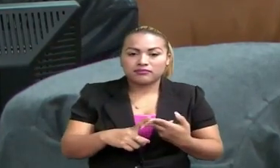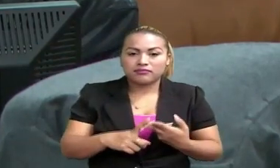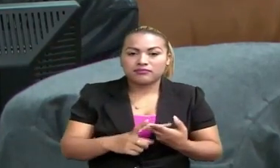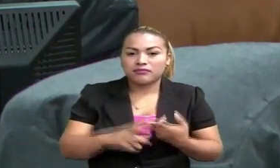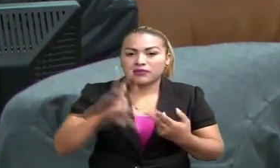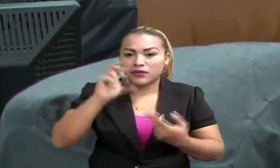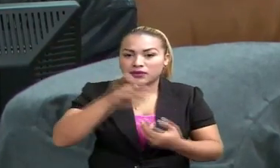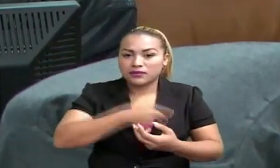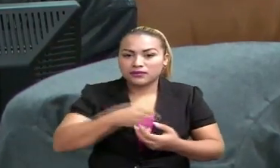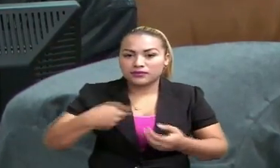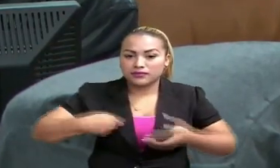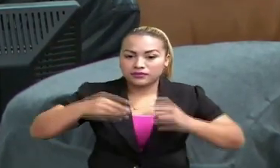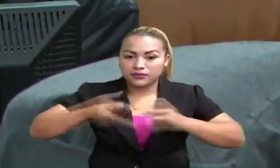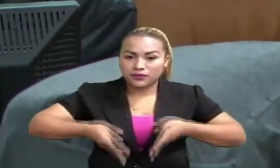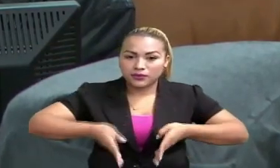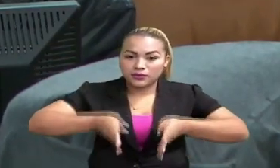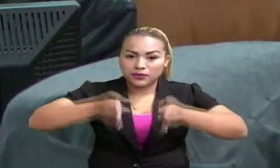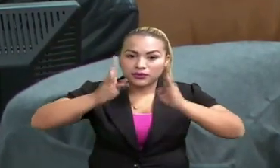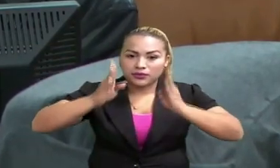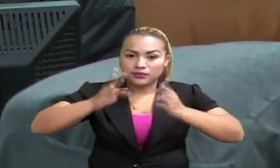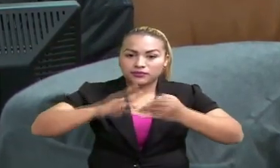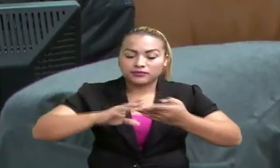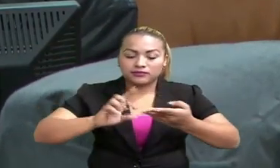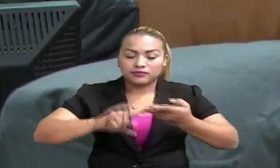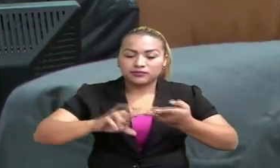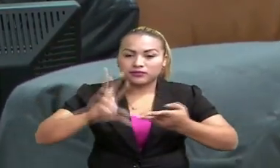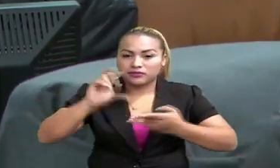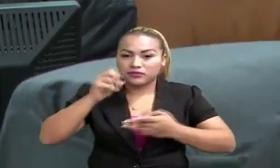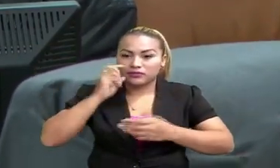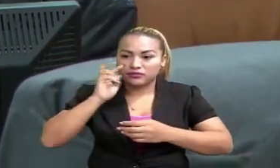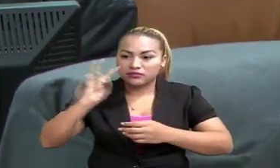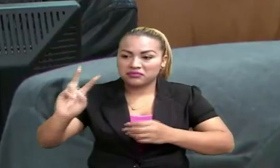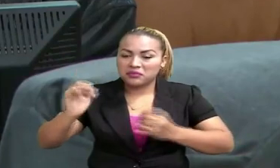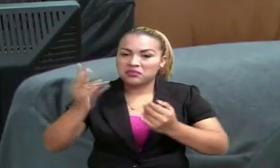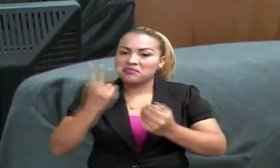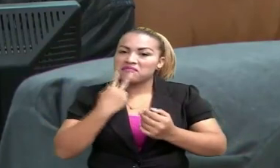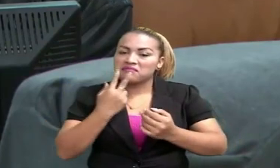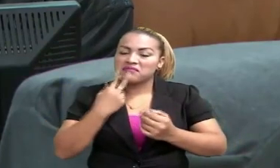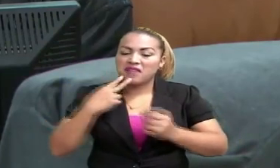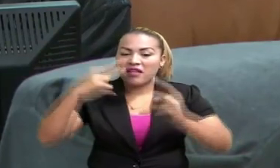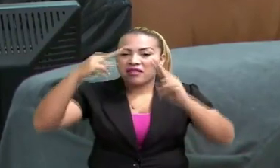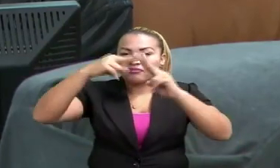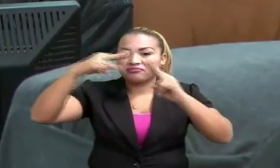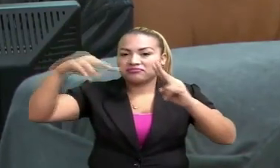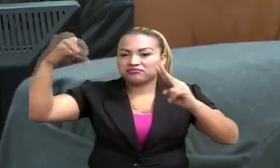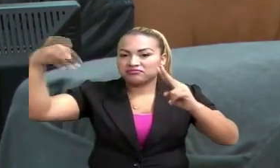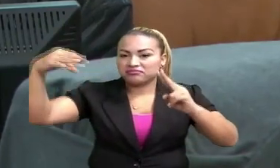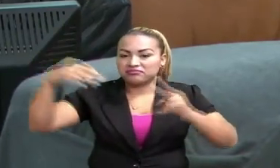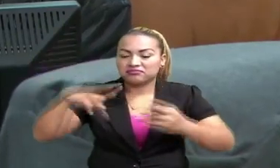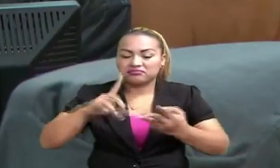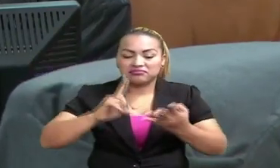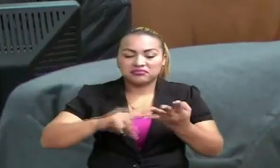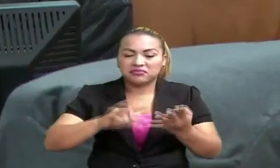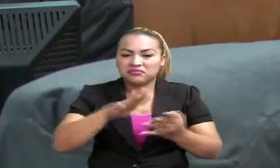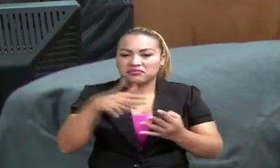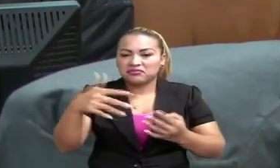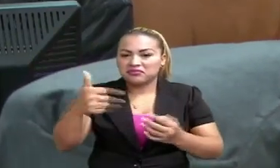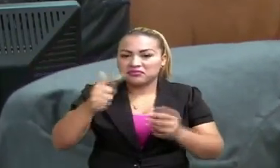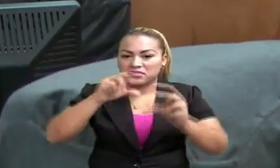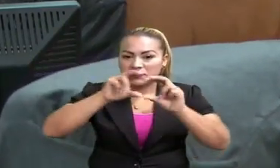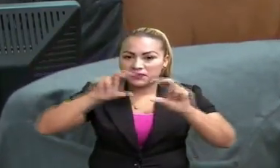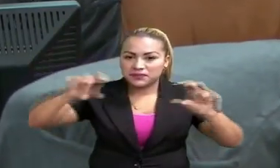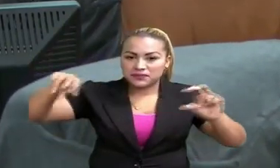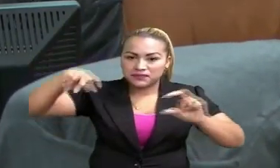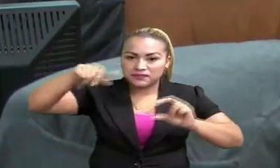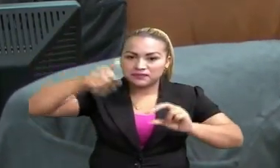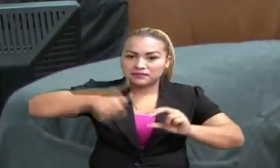carretera, que no tiremos más tendido eléctrico, que ya no haya más agua potable para otras comunidades, que